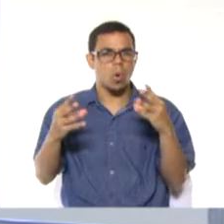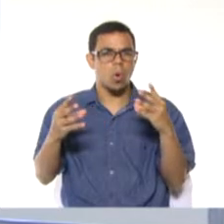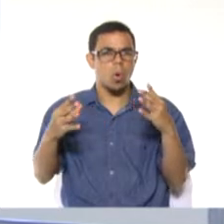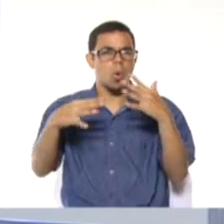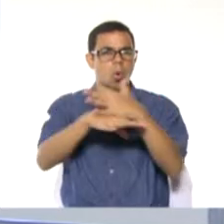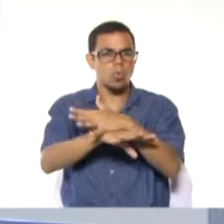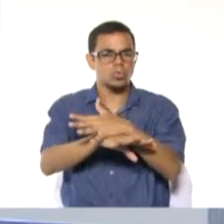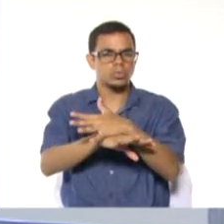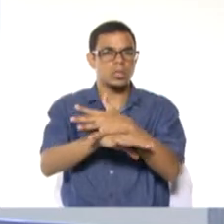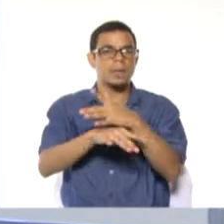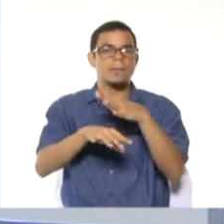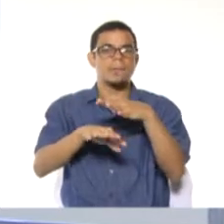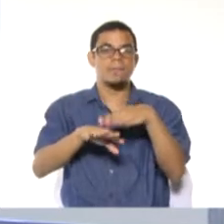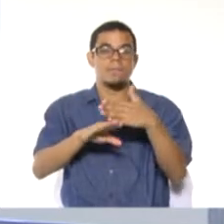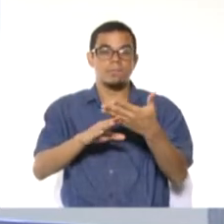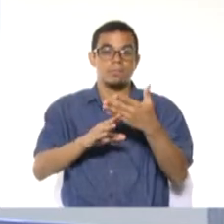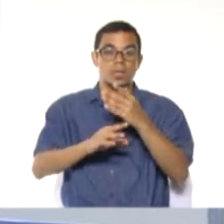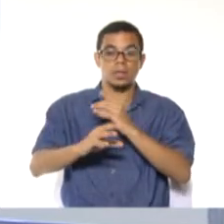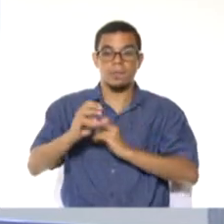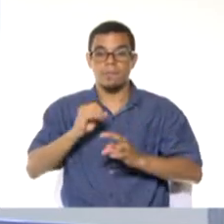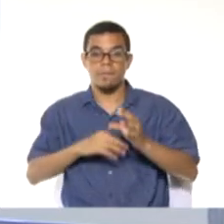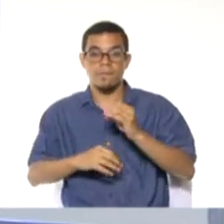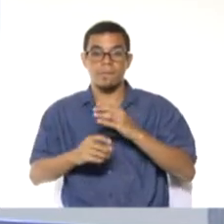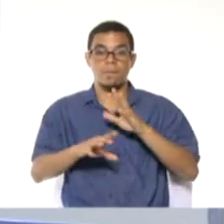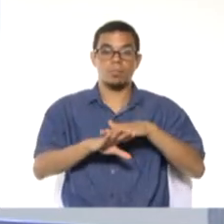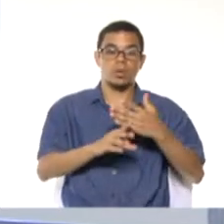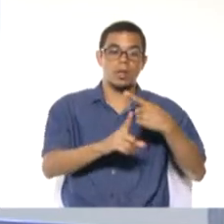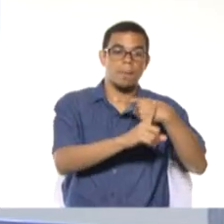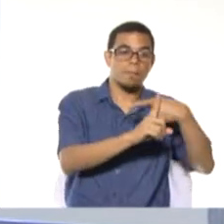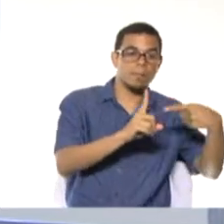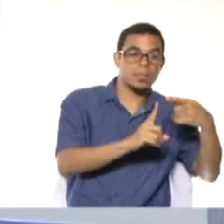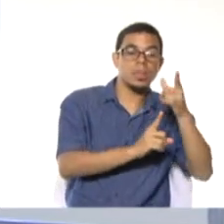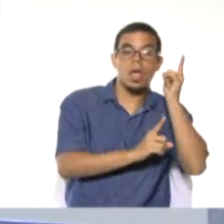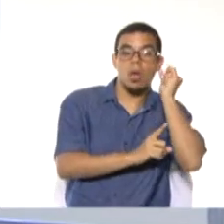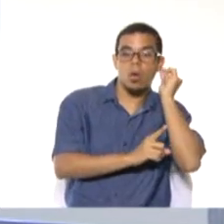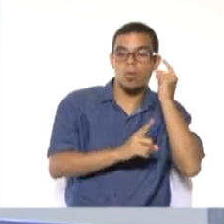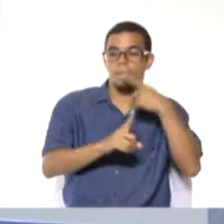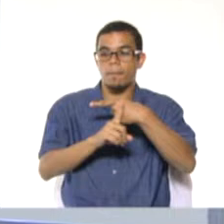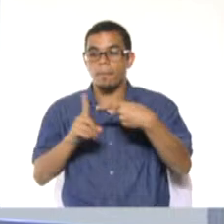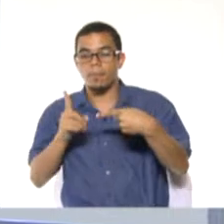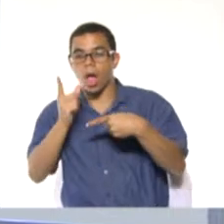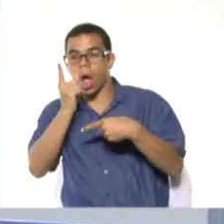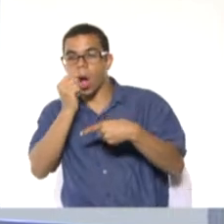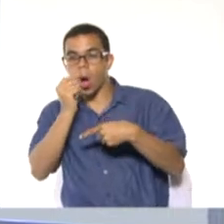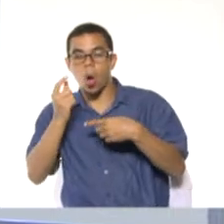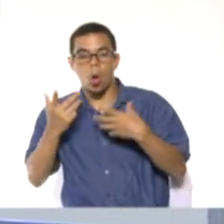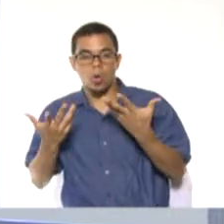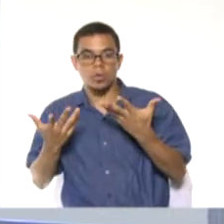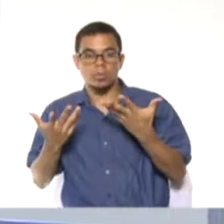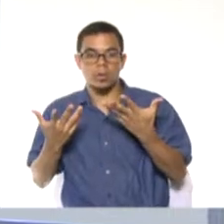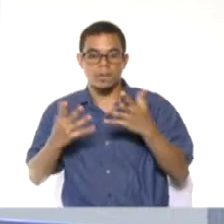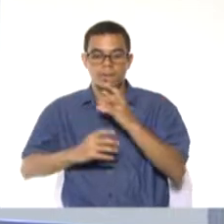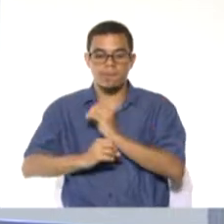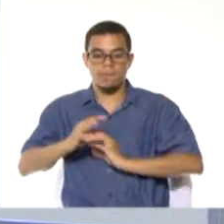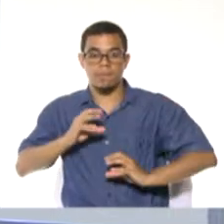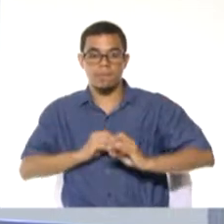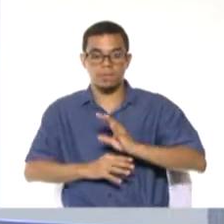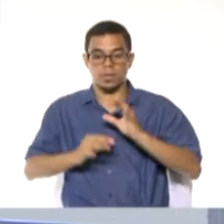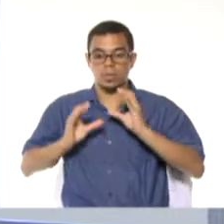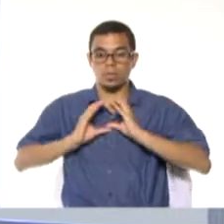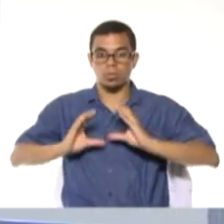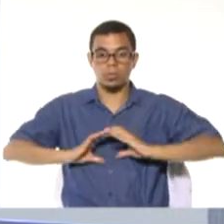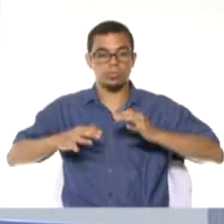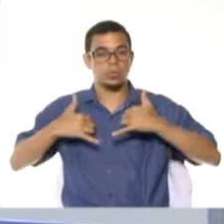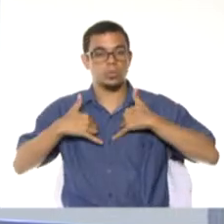nosotros vamos a tener la mitad de la carga cromosómica de nuestra mamá y la mitad de la carga cromosómica de nuestro papá, ¿sí? En las células germinales.